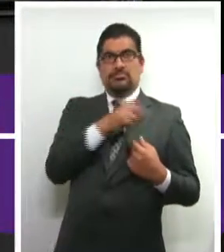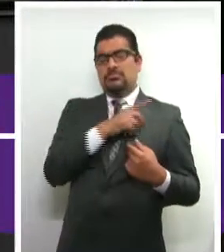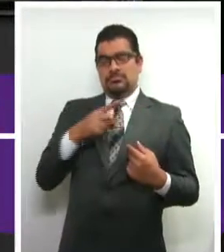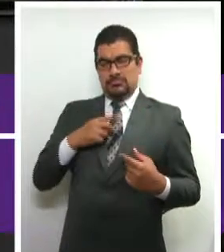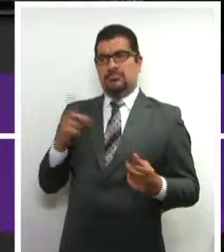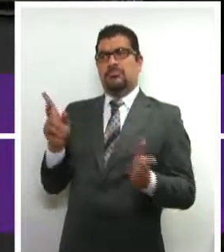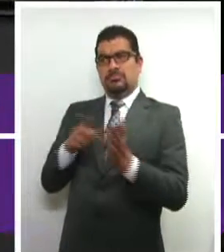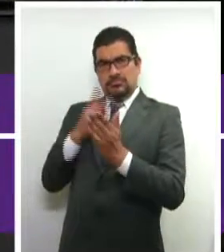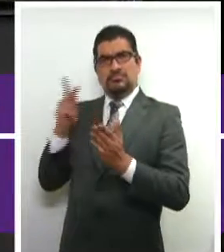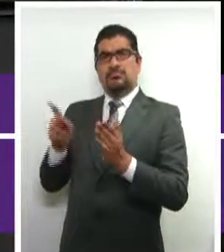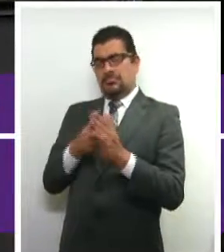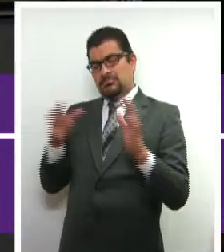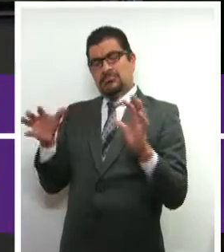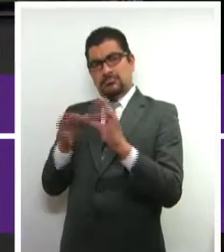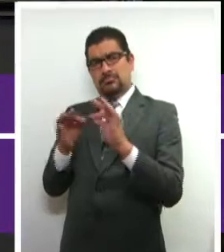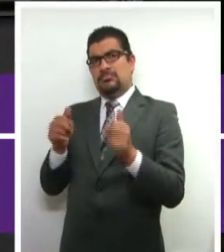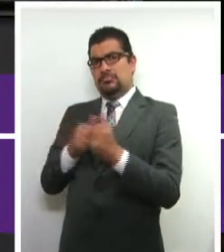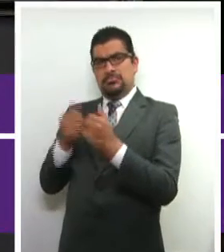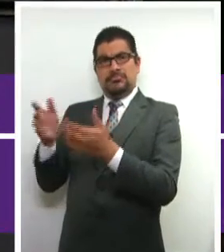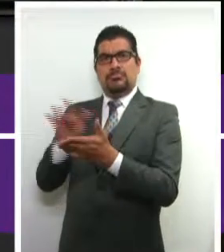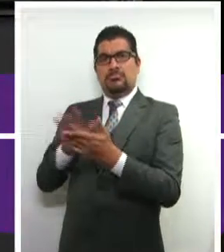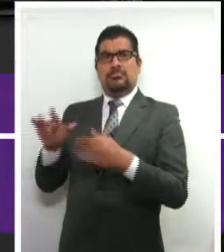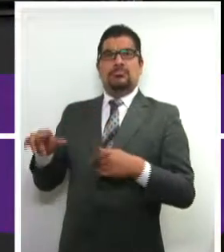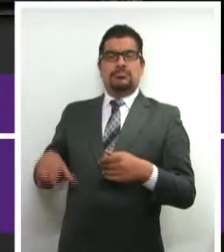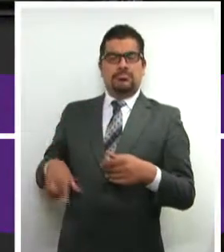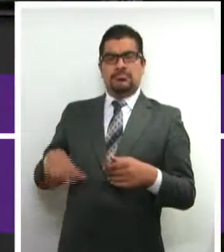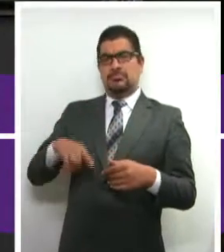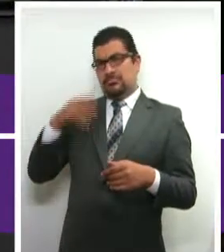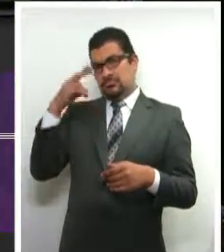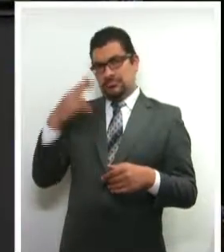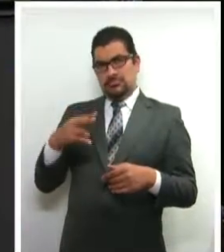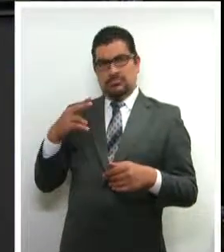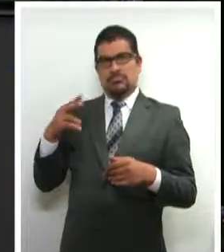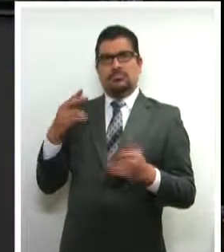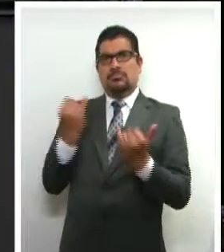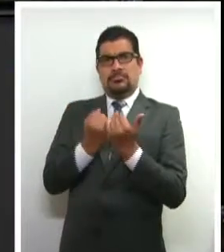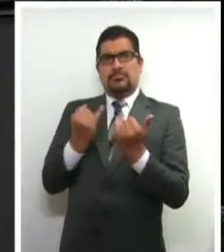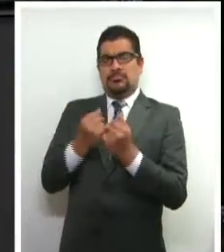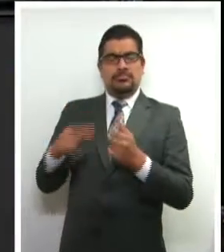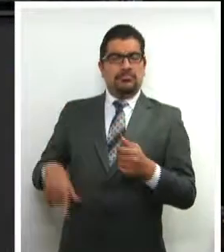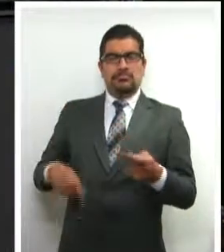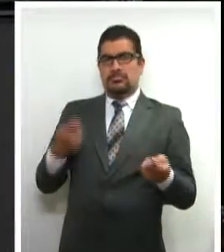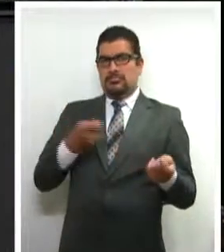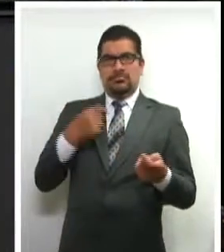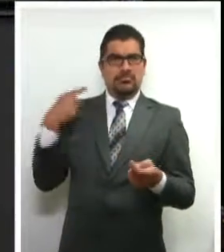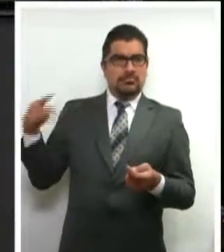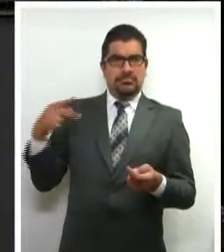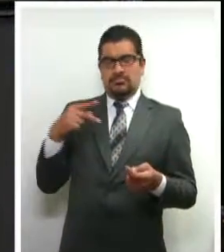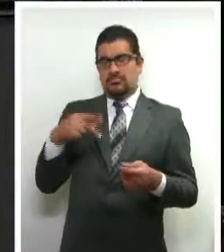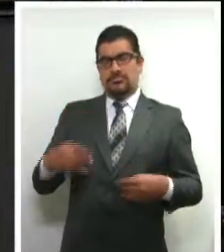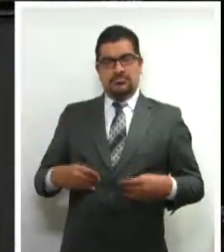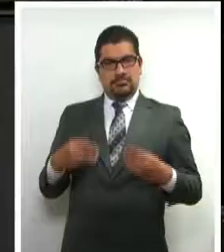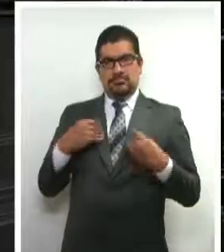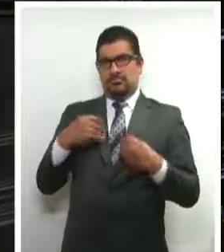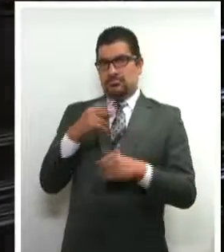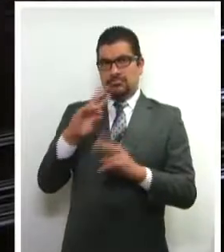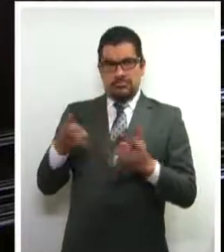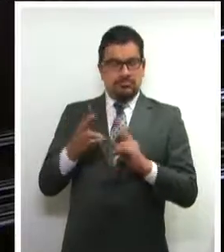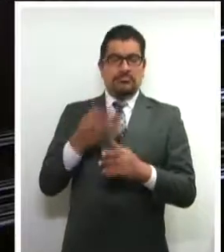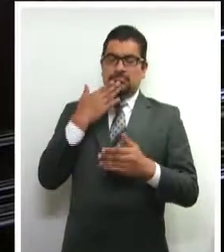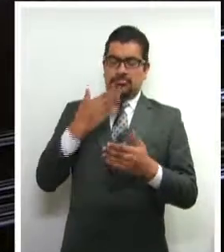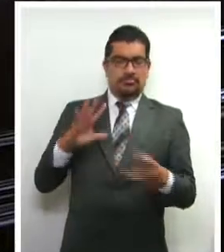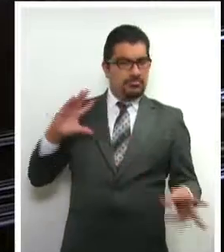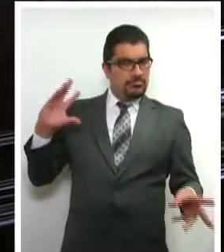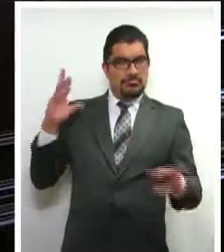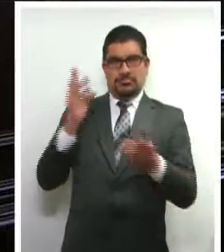el municipio, es decir, deben gobernarse a sí mismo y a sus vecinos. En este contexto y en nuestro repaso por la